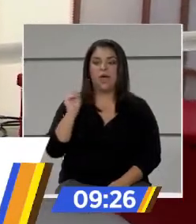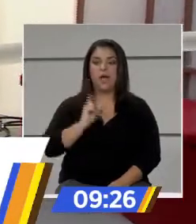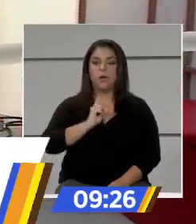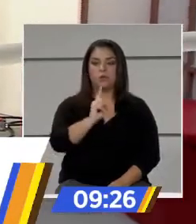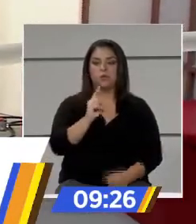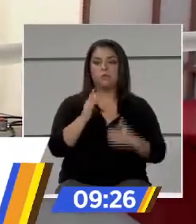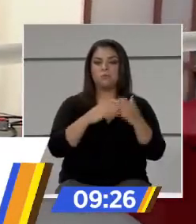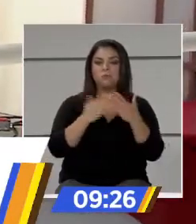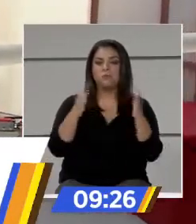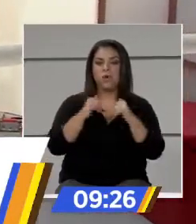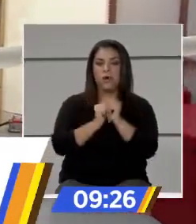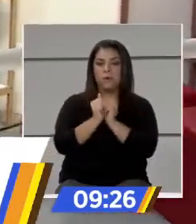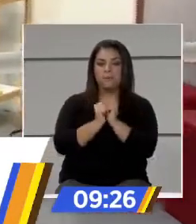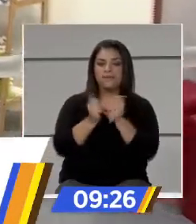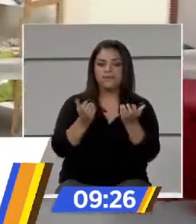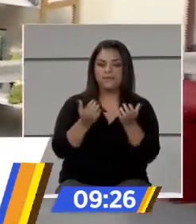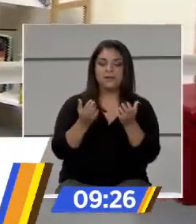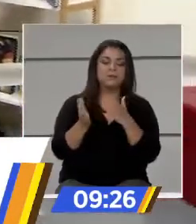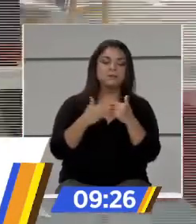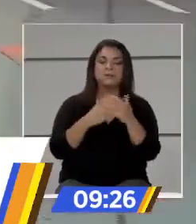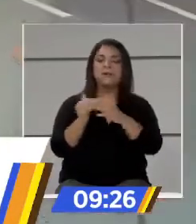qué?